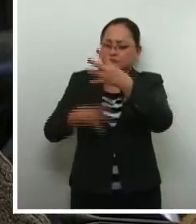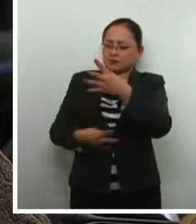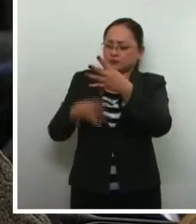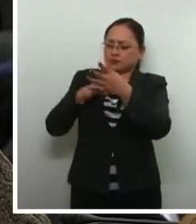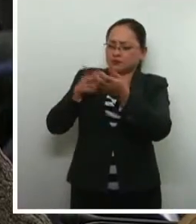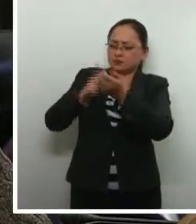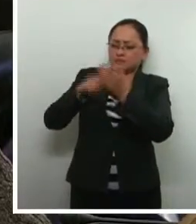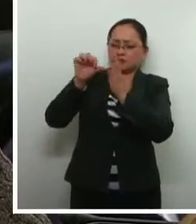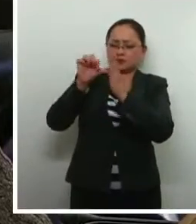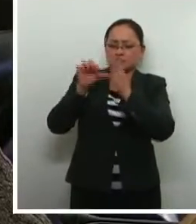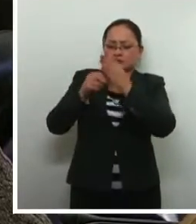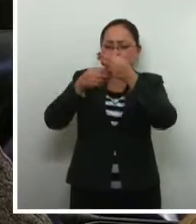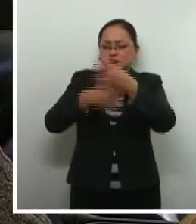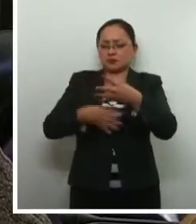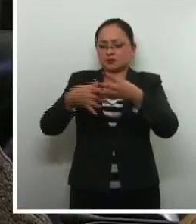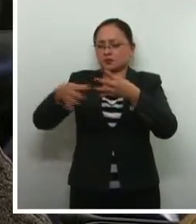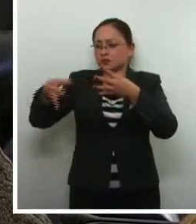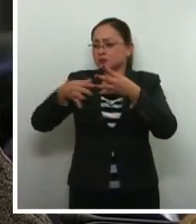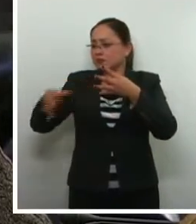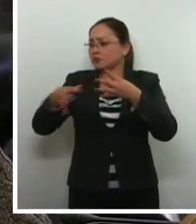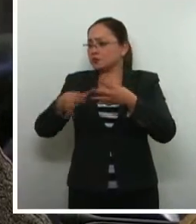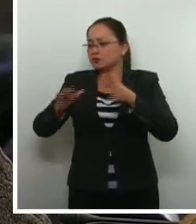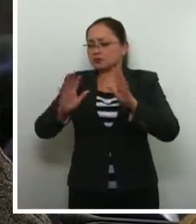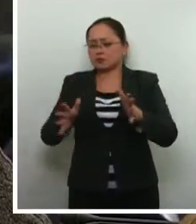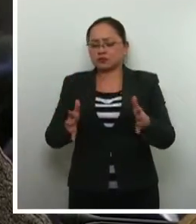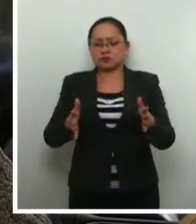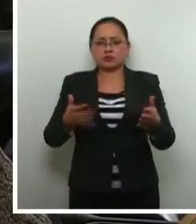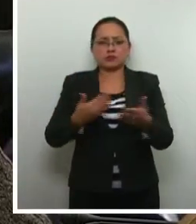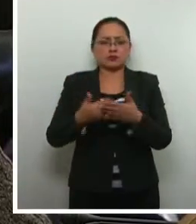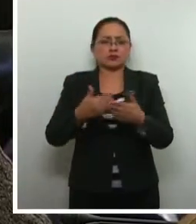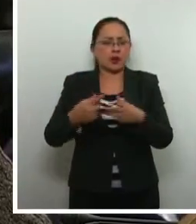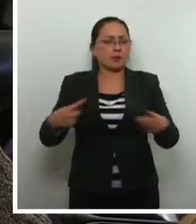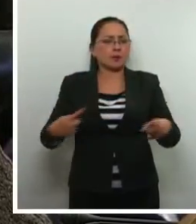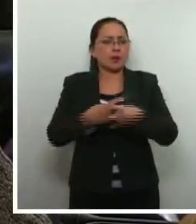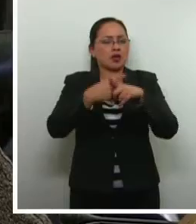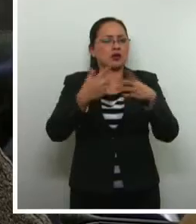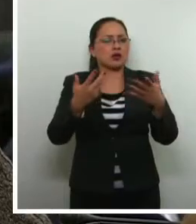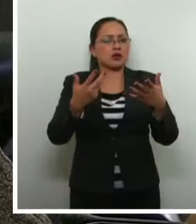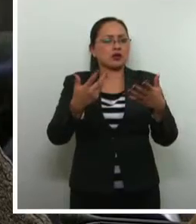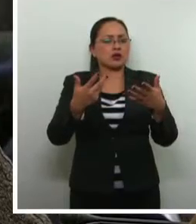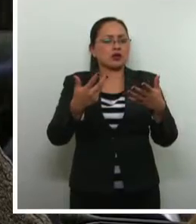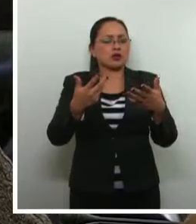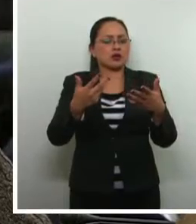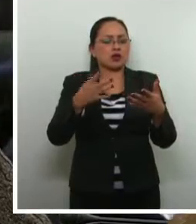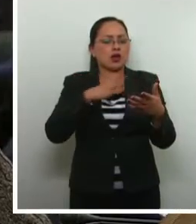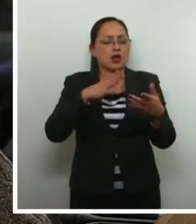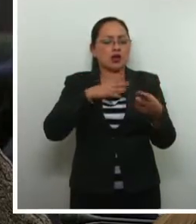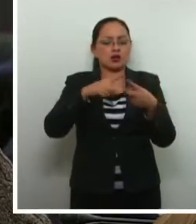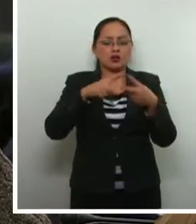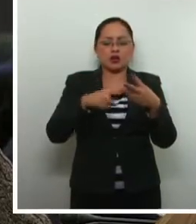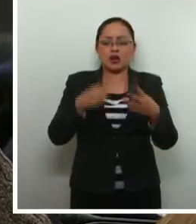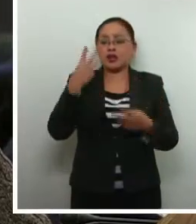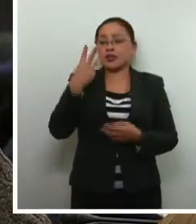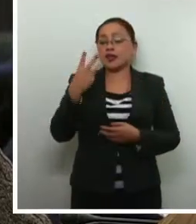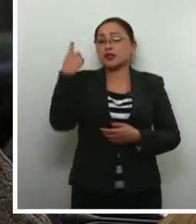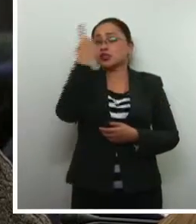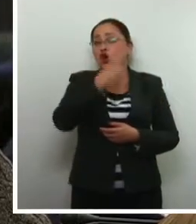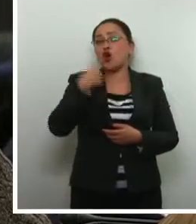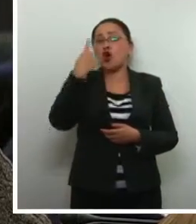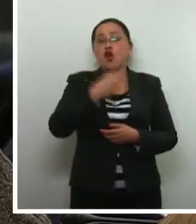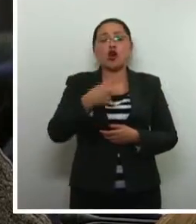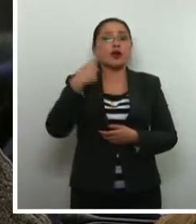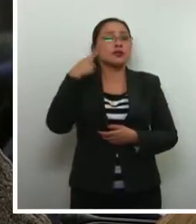articulado que está reservado. Pues aquí hay un error de origen. O sea, tenemos aquí 3 horas